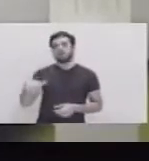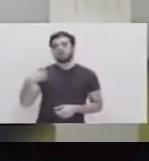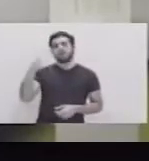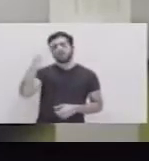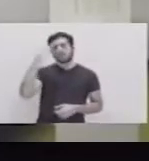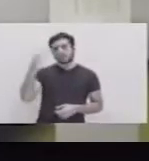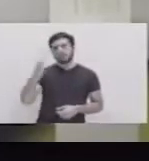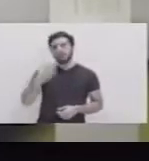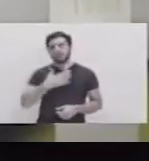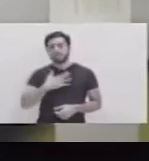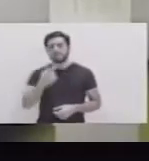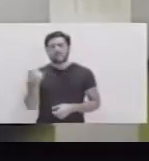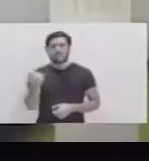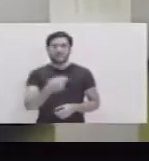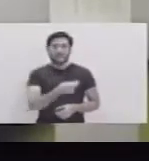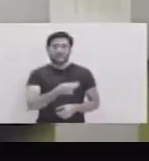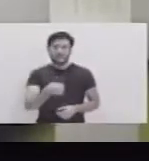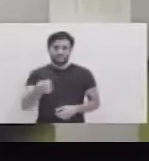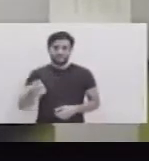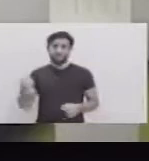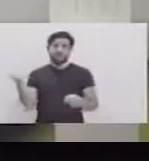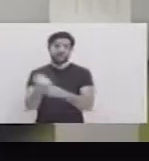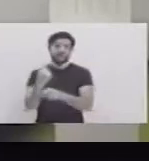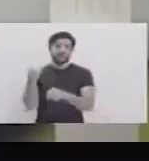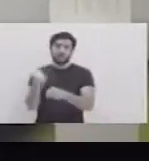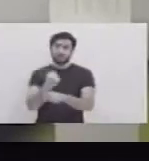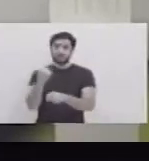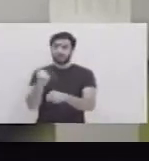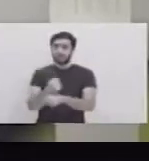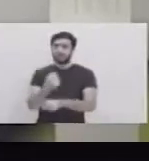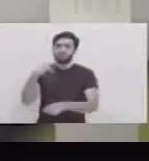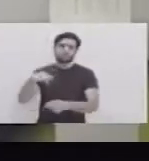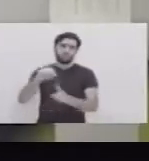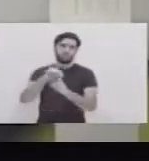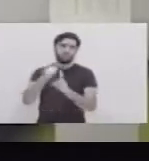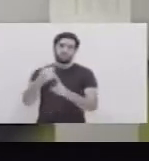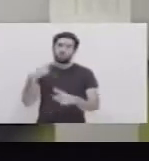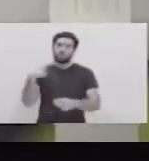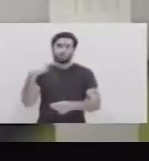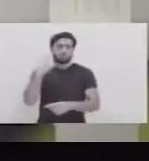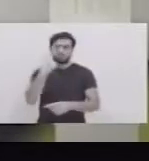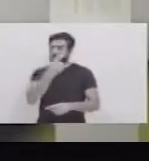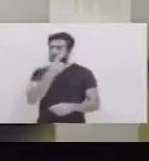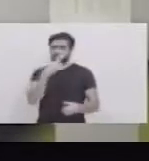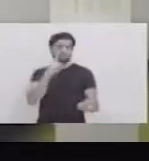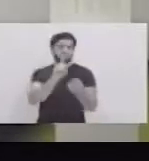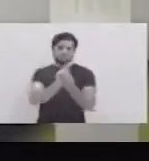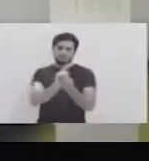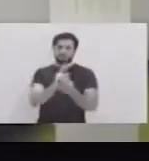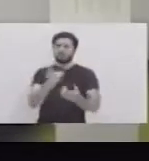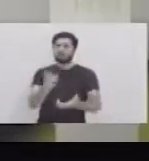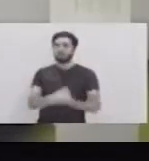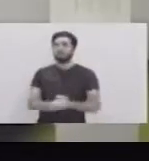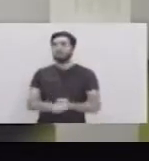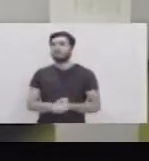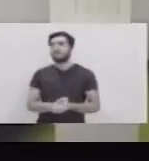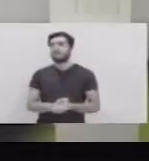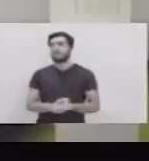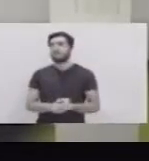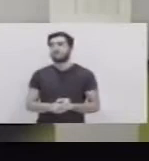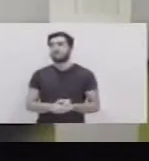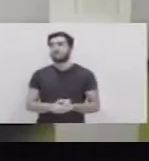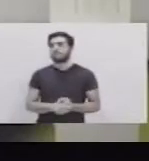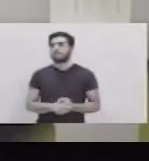que estamos hablando de la amistad, saludar a mis amigos que hace mucho tiempo, principalmente por esta situación que no veo, que es